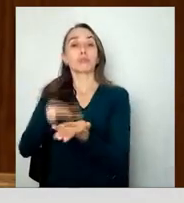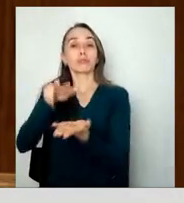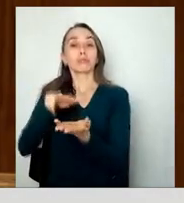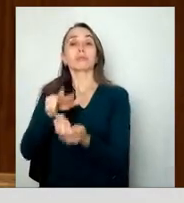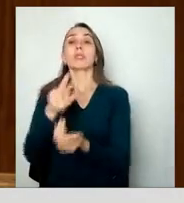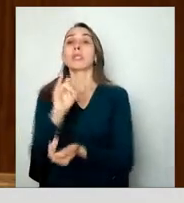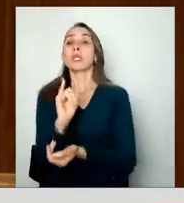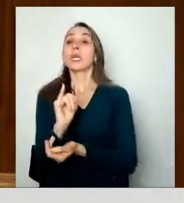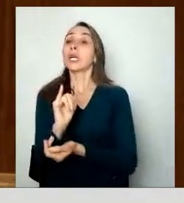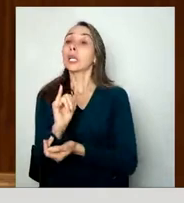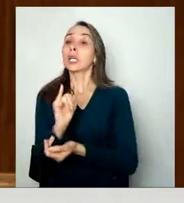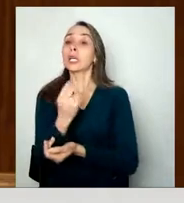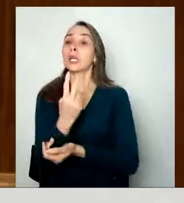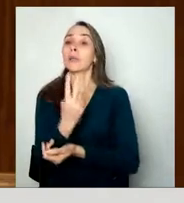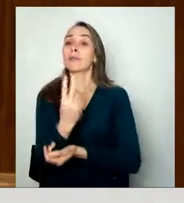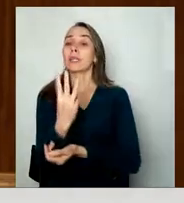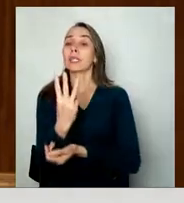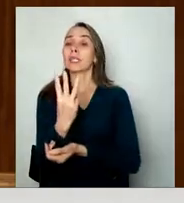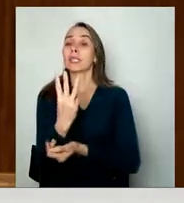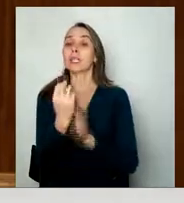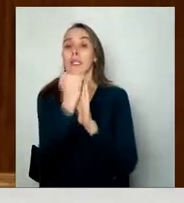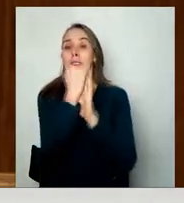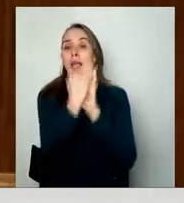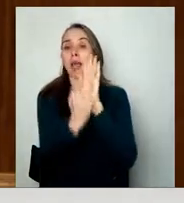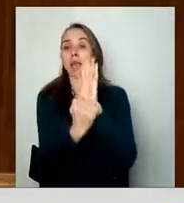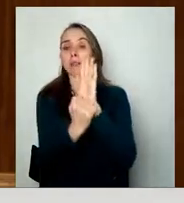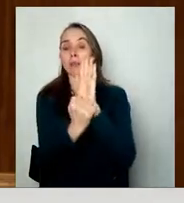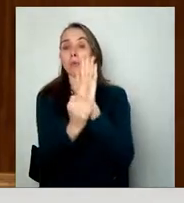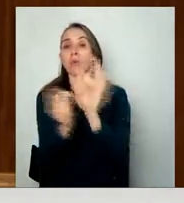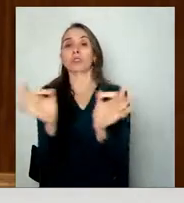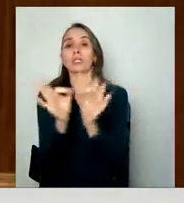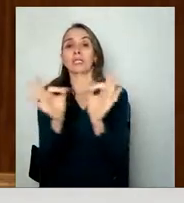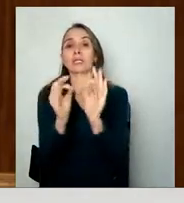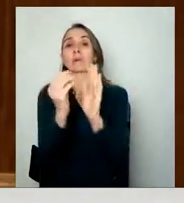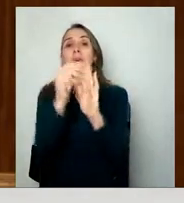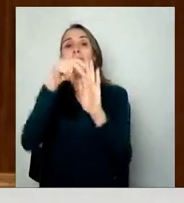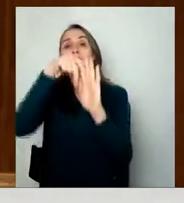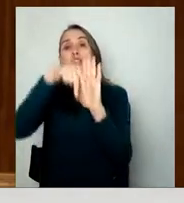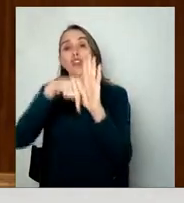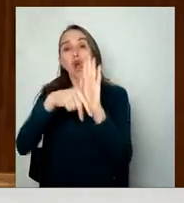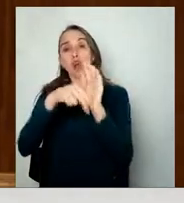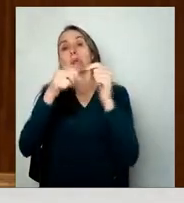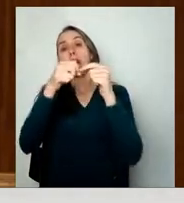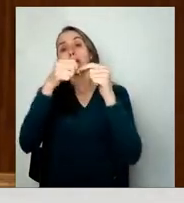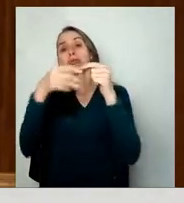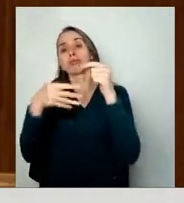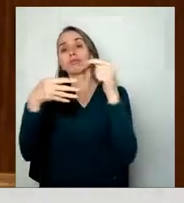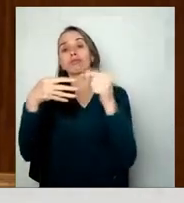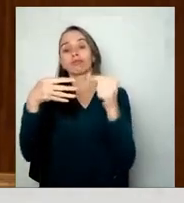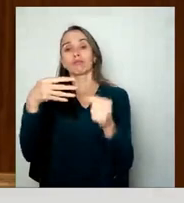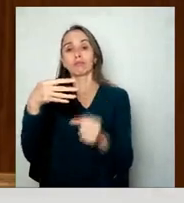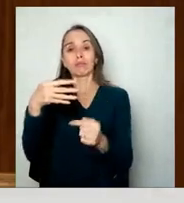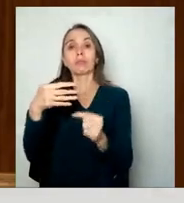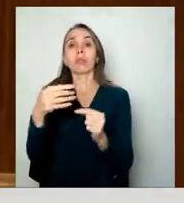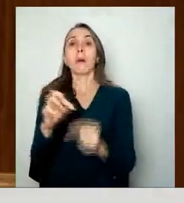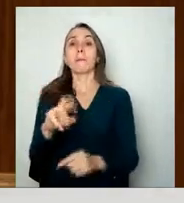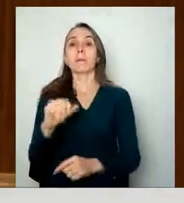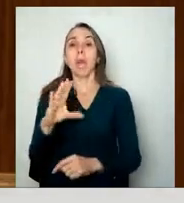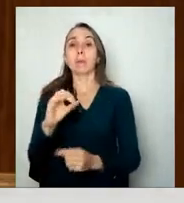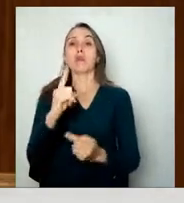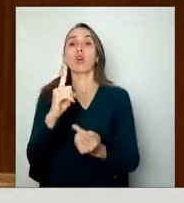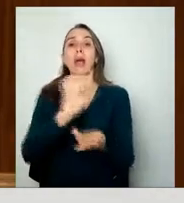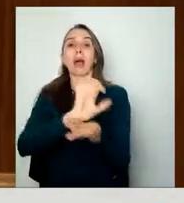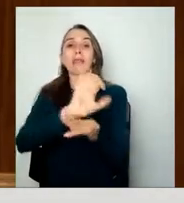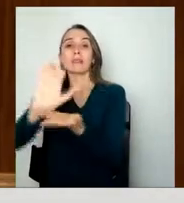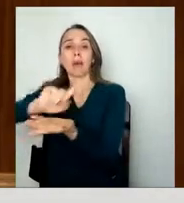23 artículos en lo que se explica las disposiciones sustantivas de la misma en el preámbulo las partes dejan de manifiesto